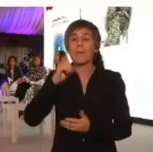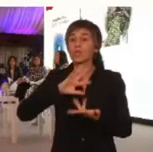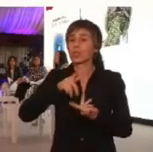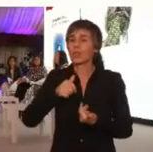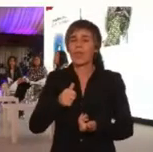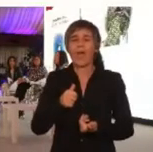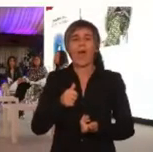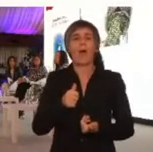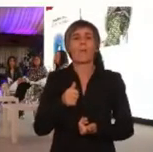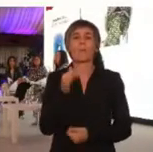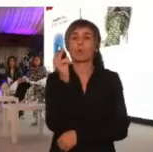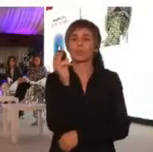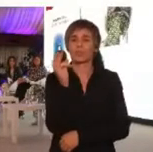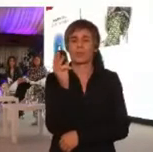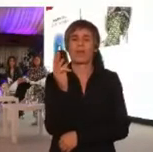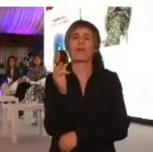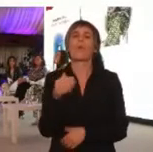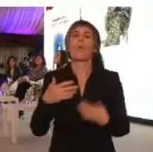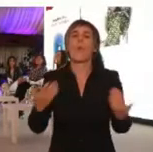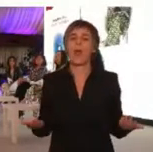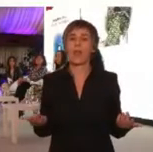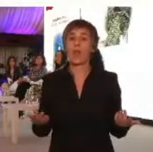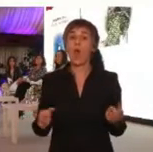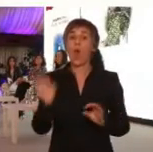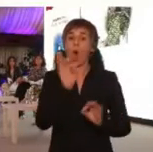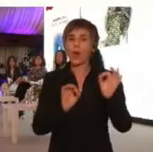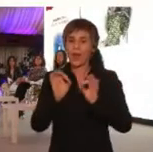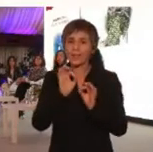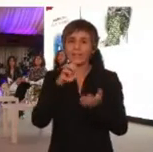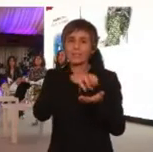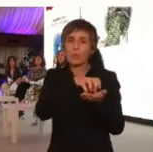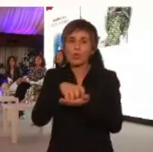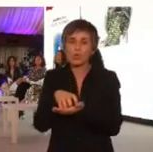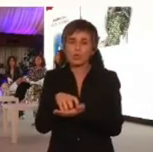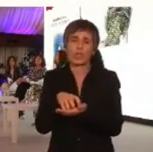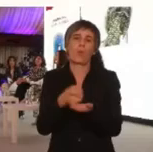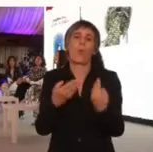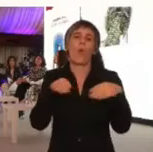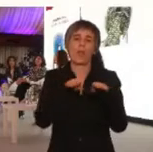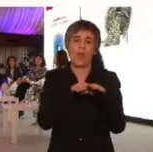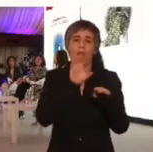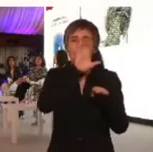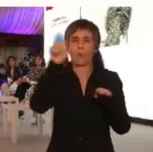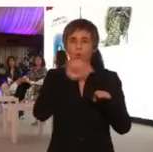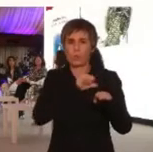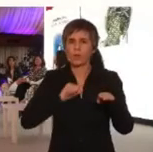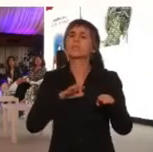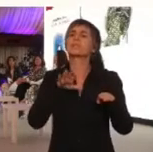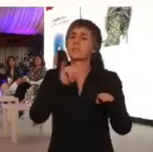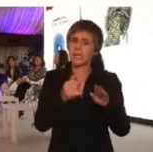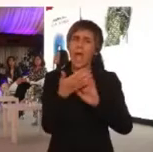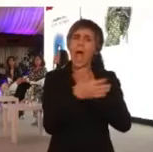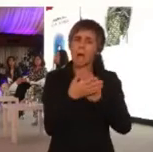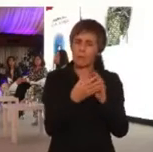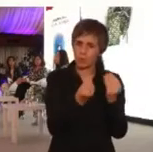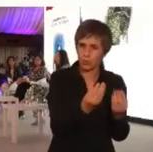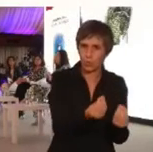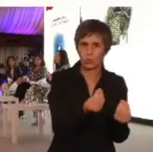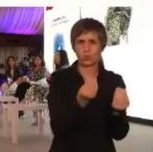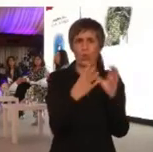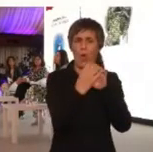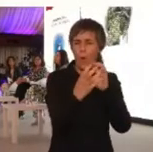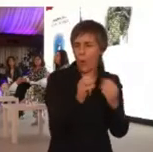Los organismos de igualdad autonómicos sí hablamos mucho, sí trabajamos mucho conjuntamente y